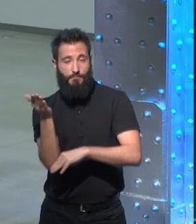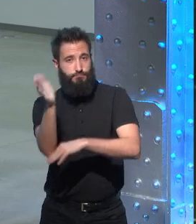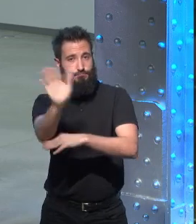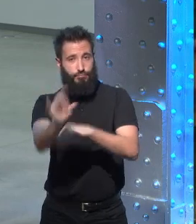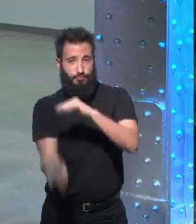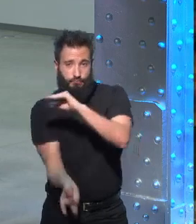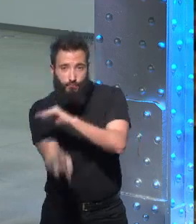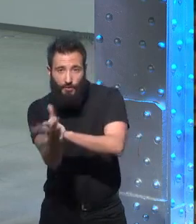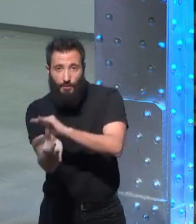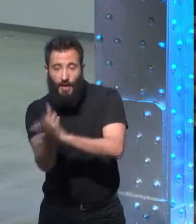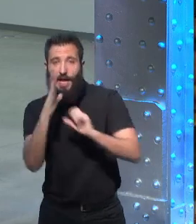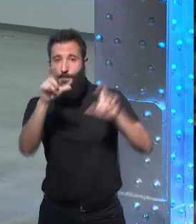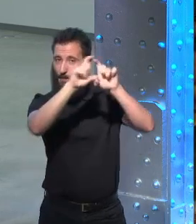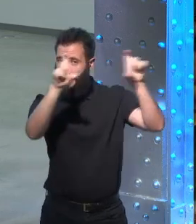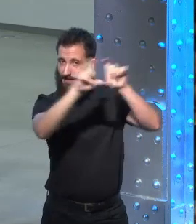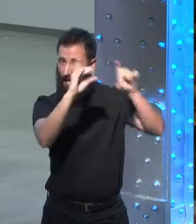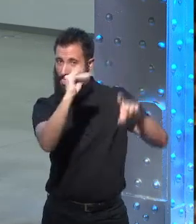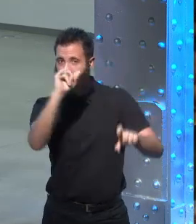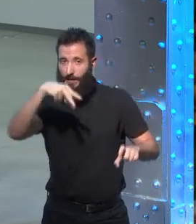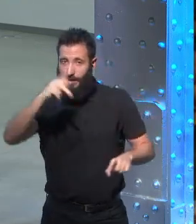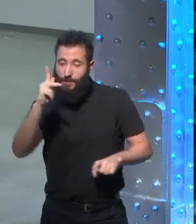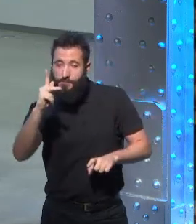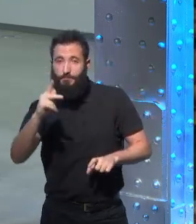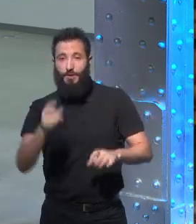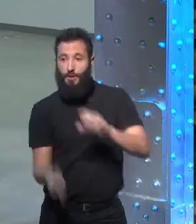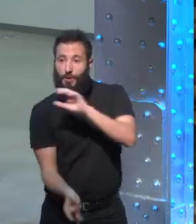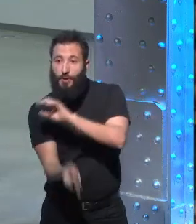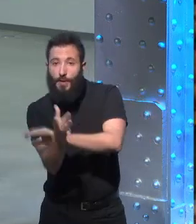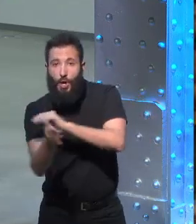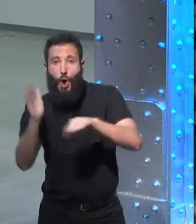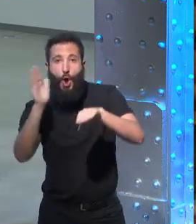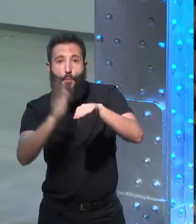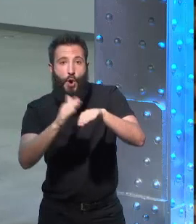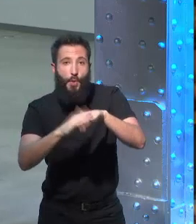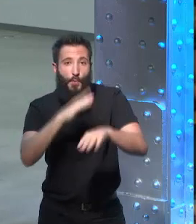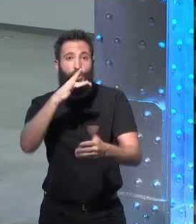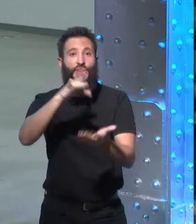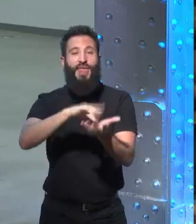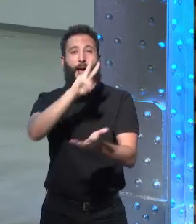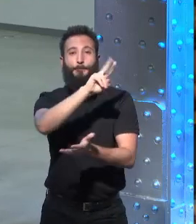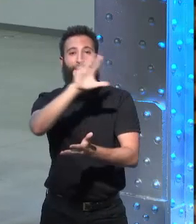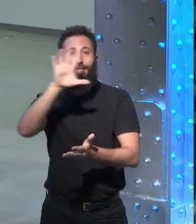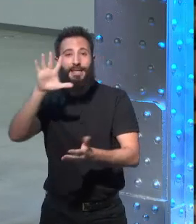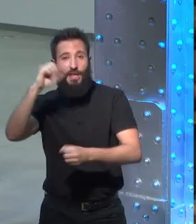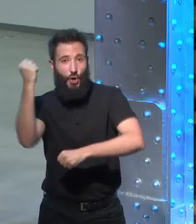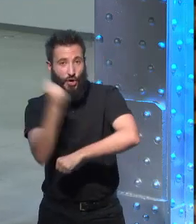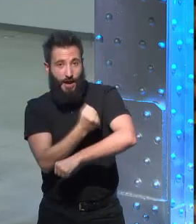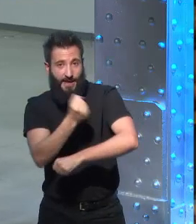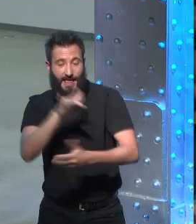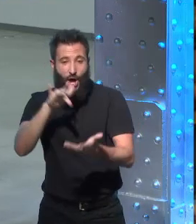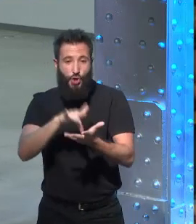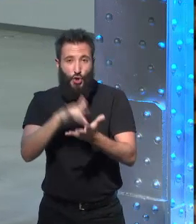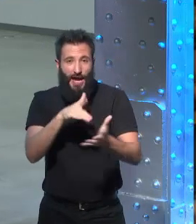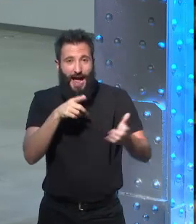DIM, y era porque el 25 día de Navidad iba a haber un ataque masivo contra